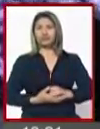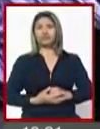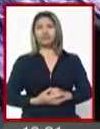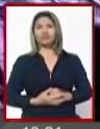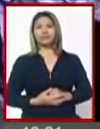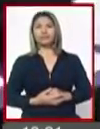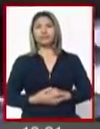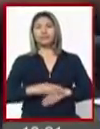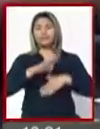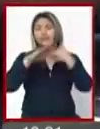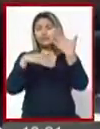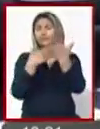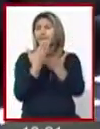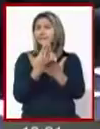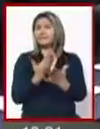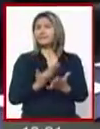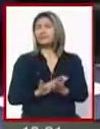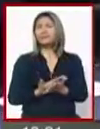la estructura